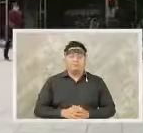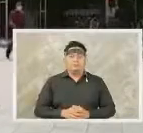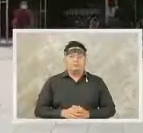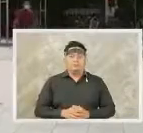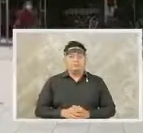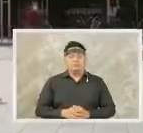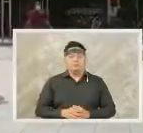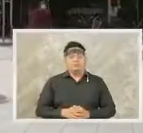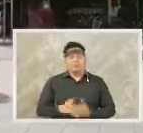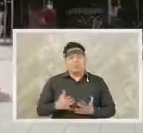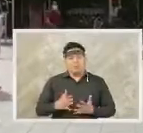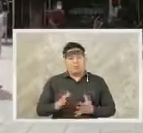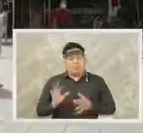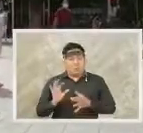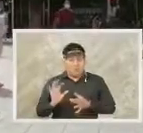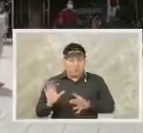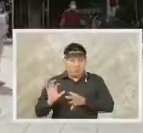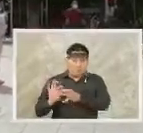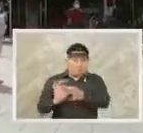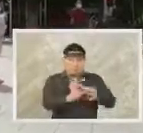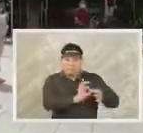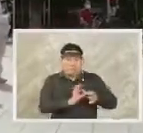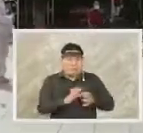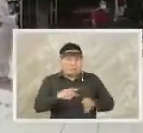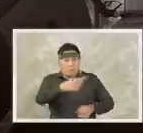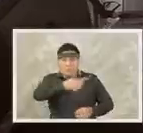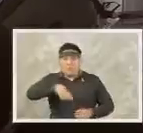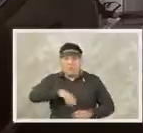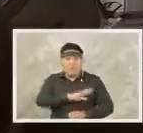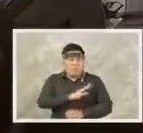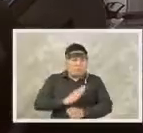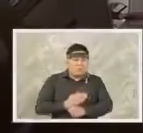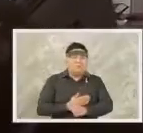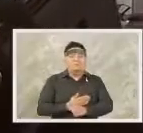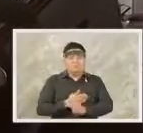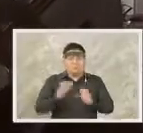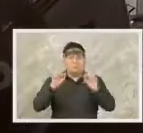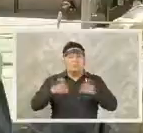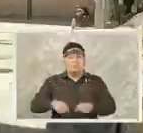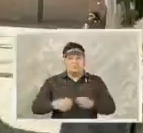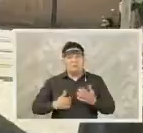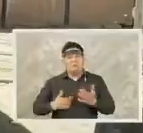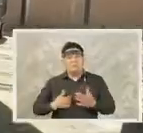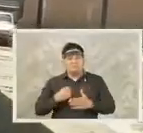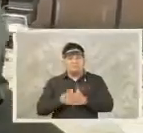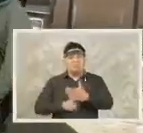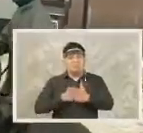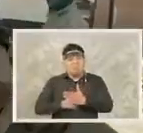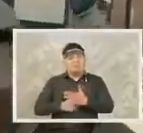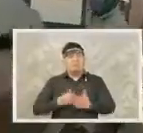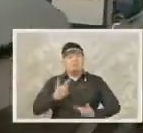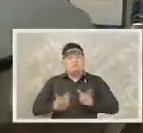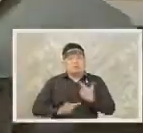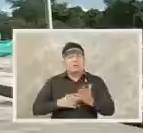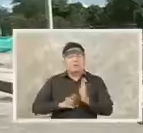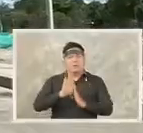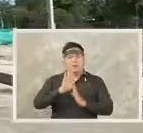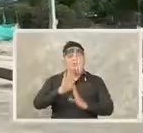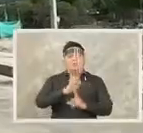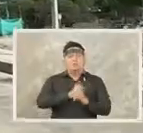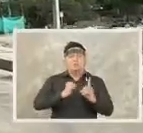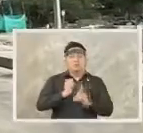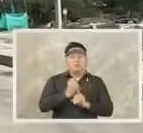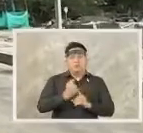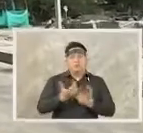Despertemos la fuerza colectiva que nos caracteriza para que entre todos podamos sacar nuestra ciudad adelante. Comprometámonos con una reapertura